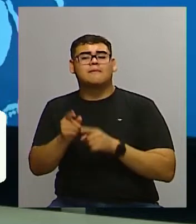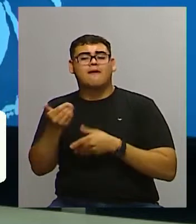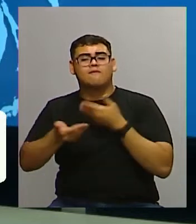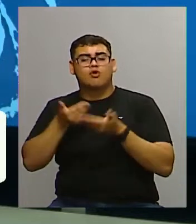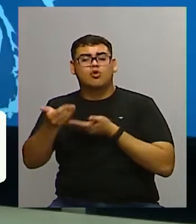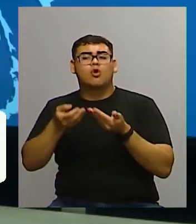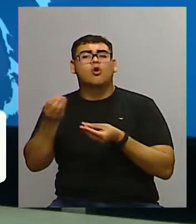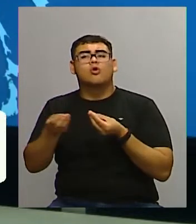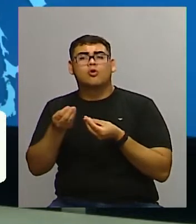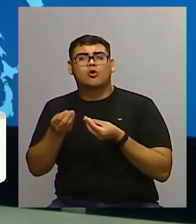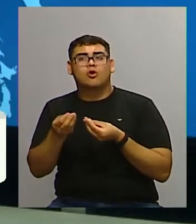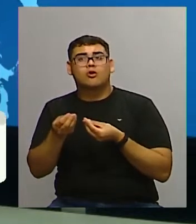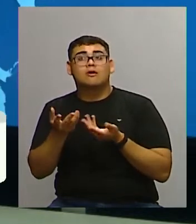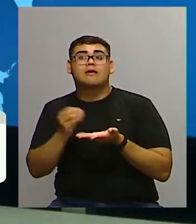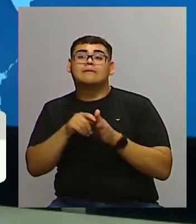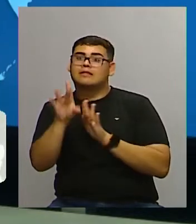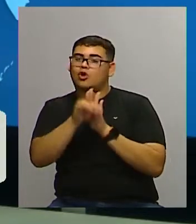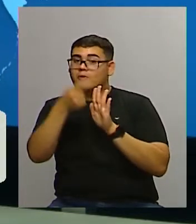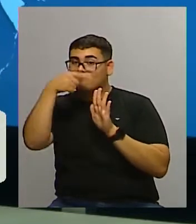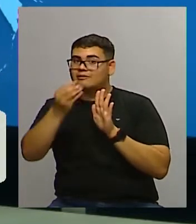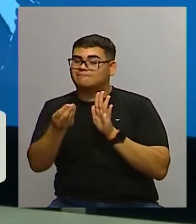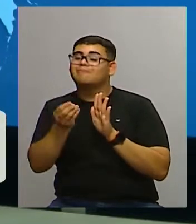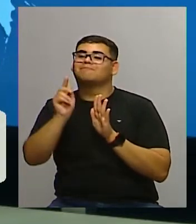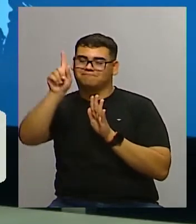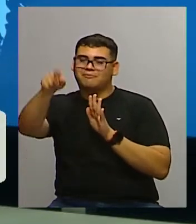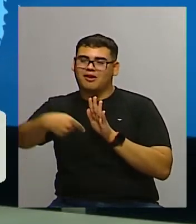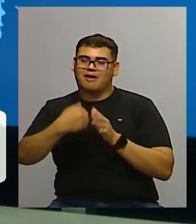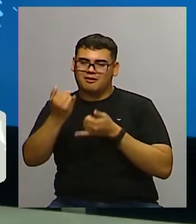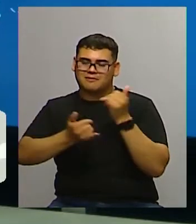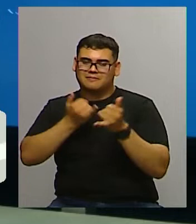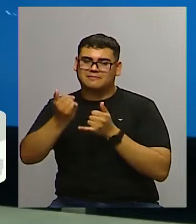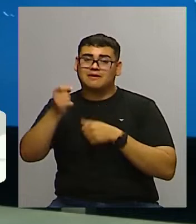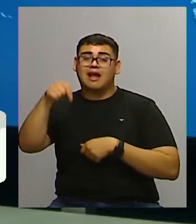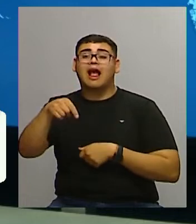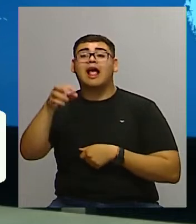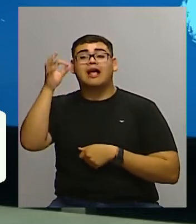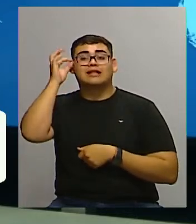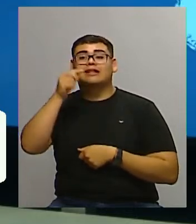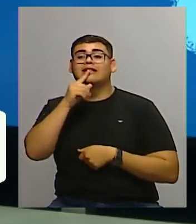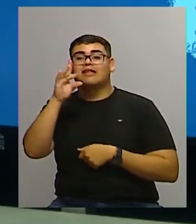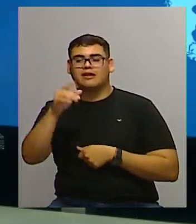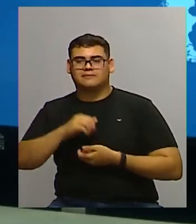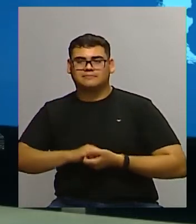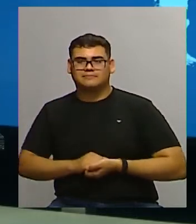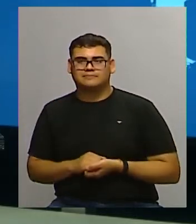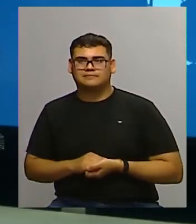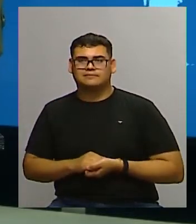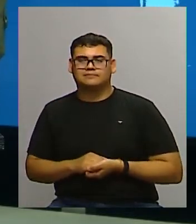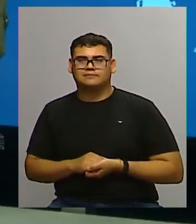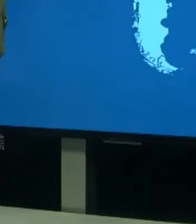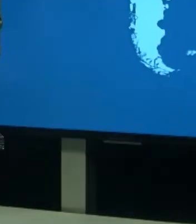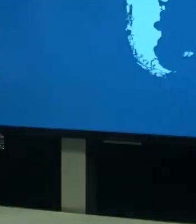Y obviamente habrá expectativa por el documento final. Enseguida seguimos hablando de este tema aquí en el 30 de la TDA. Ya volvemos.